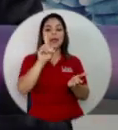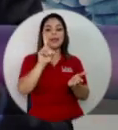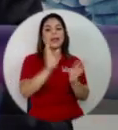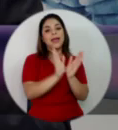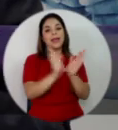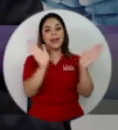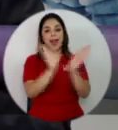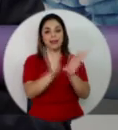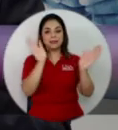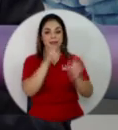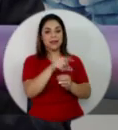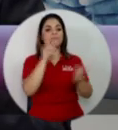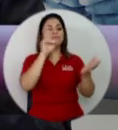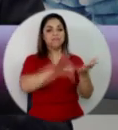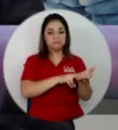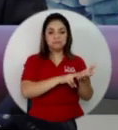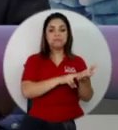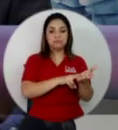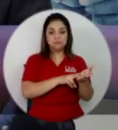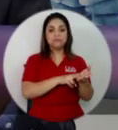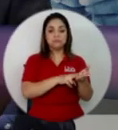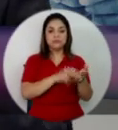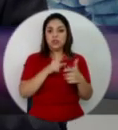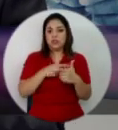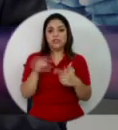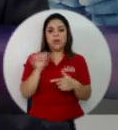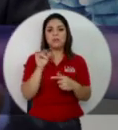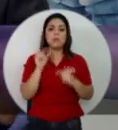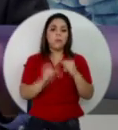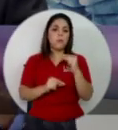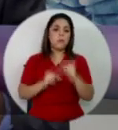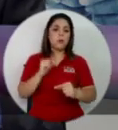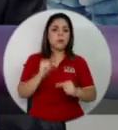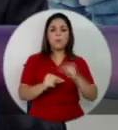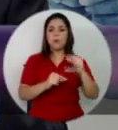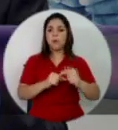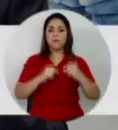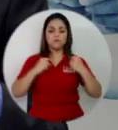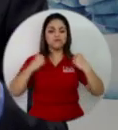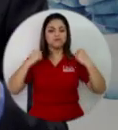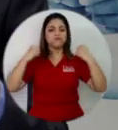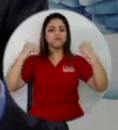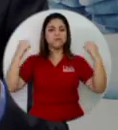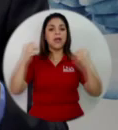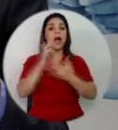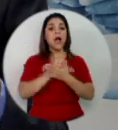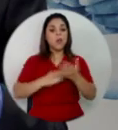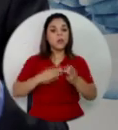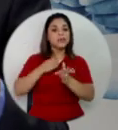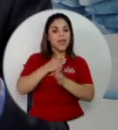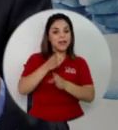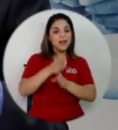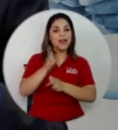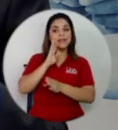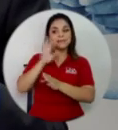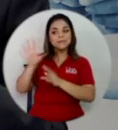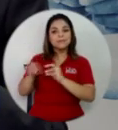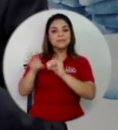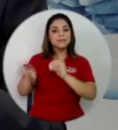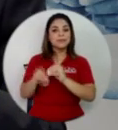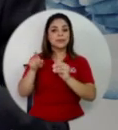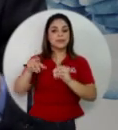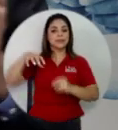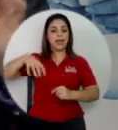que brindaba la Universidad Estatal a Distancia, que también poco a poco íbamos fortaleciendo algunas carreras para la sede de